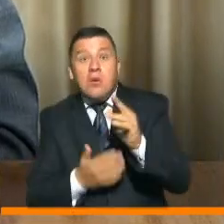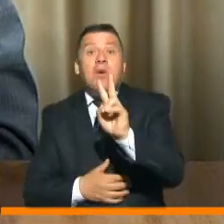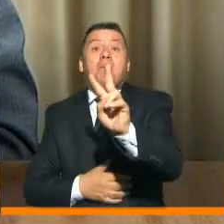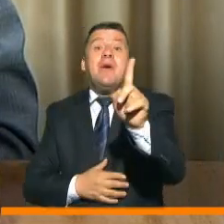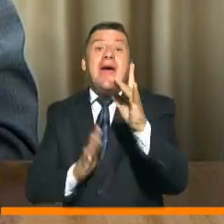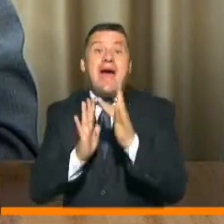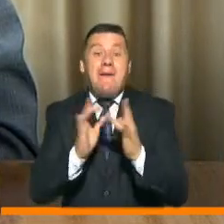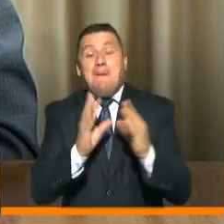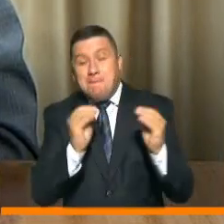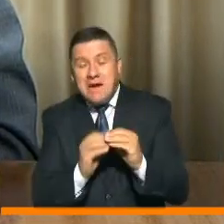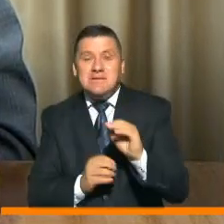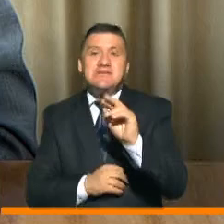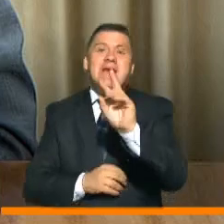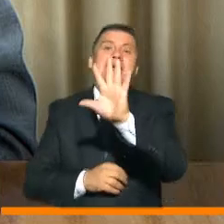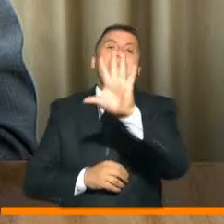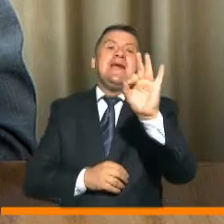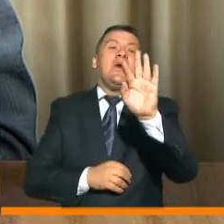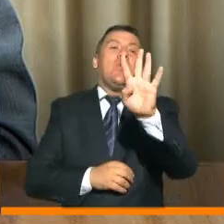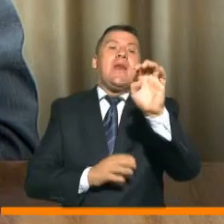21 de abril de